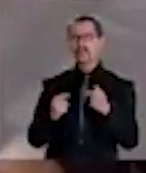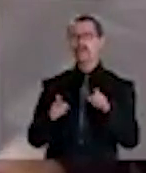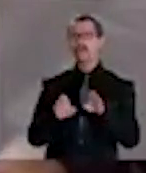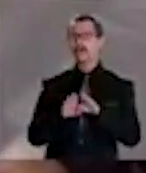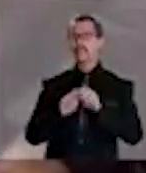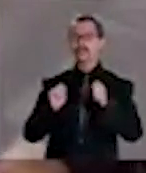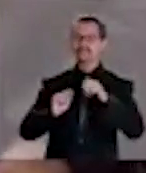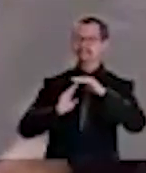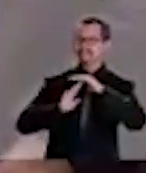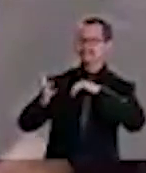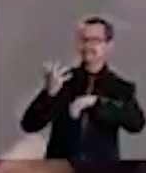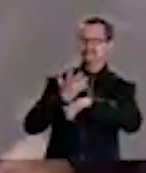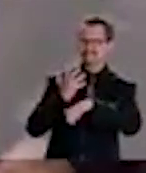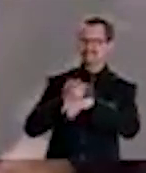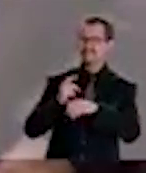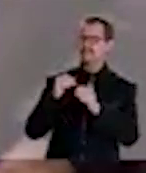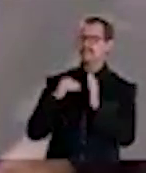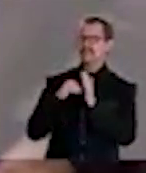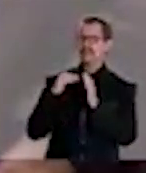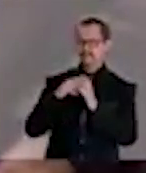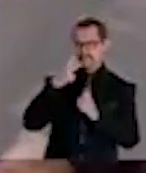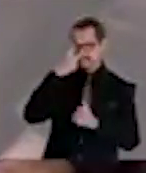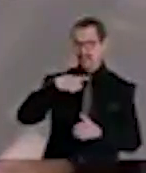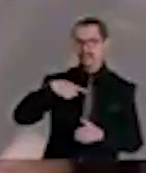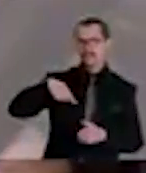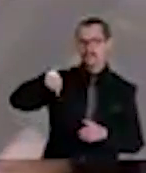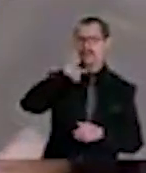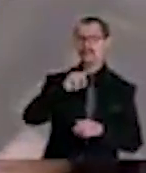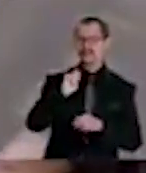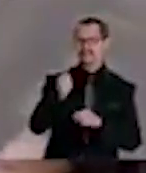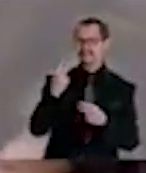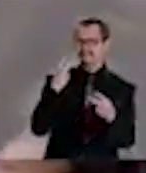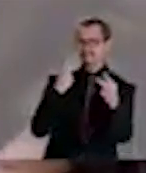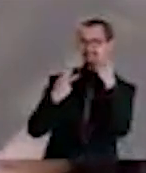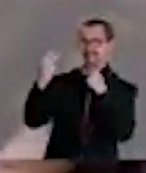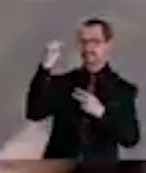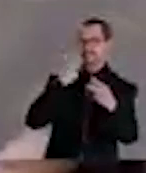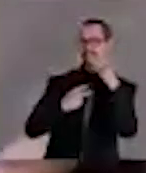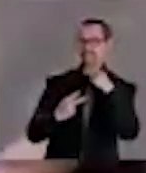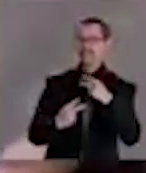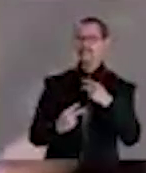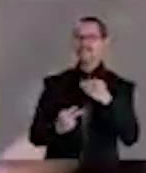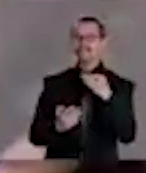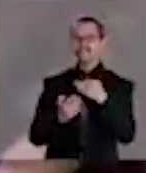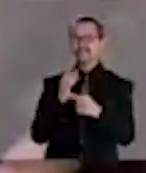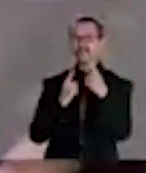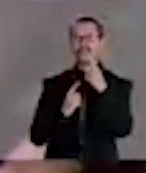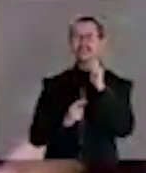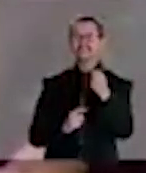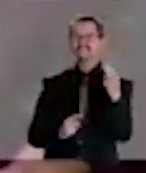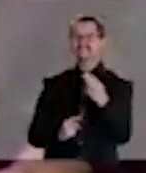eeuu está tan de moda tener apoyos visuales que pensamos que los moderadores también deberíamos tener uno permítanme